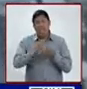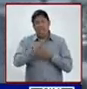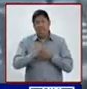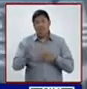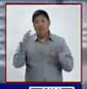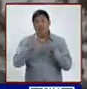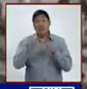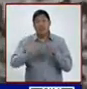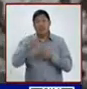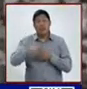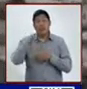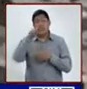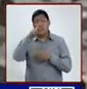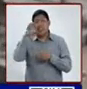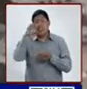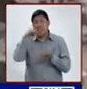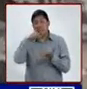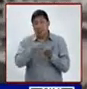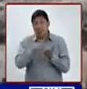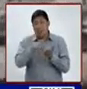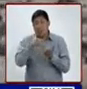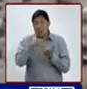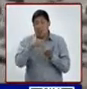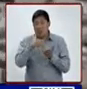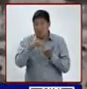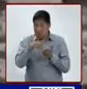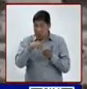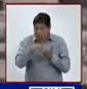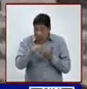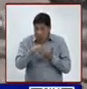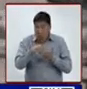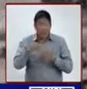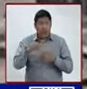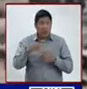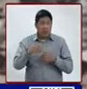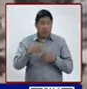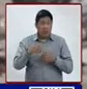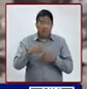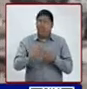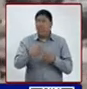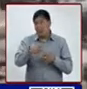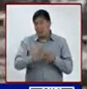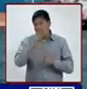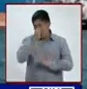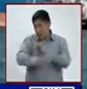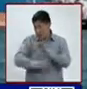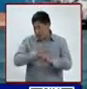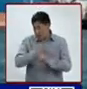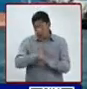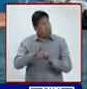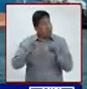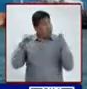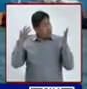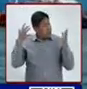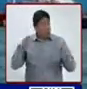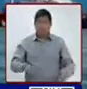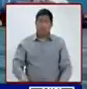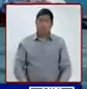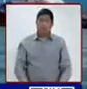superan más de 100 mil toneladas de mercancías en beneficio del comercio exterior boliviano.